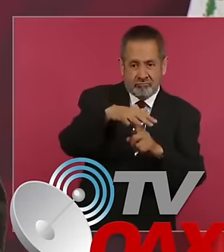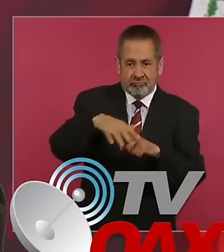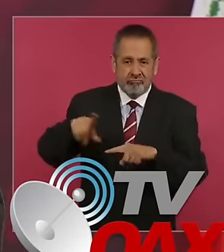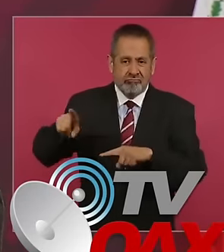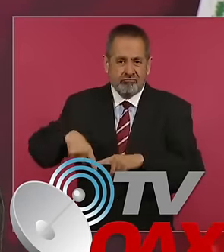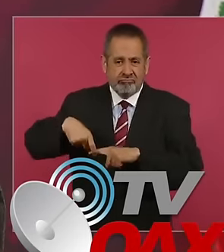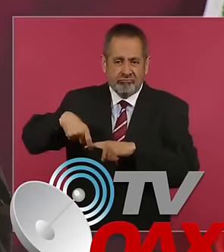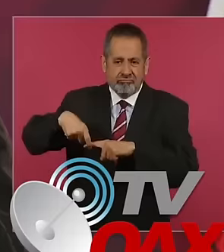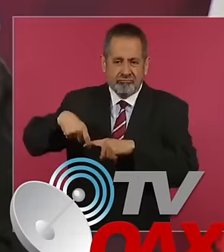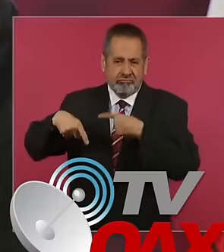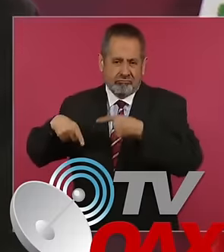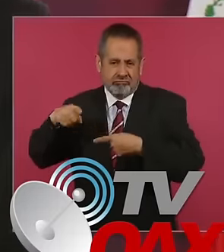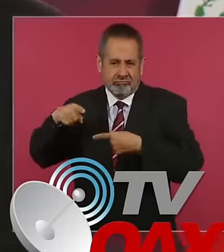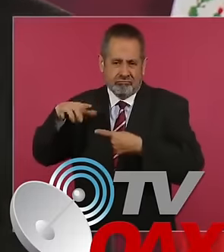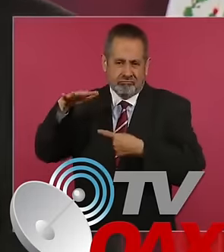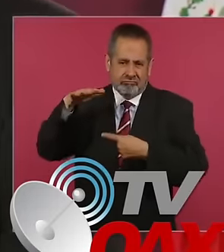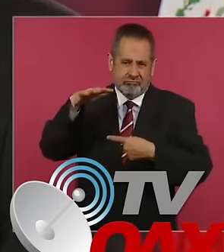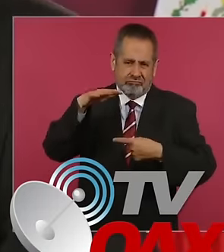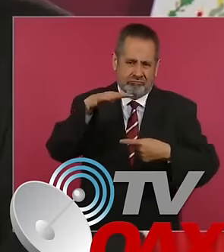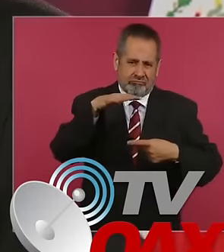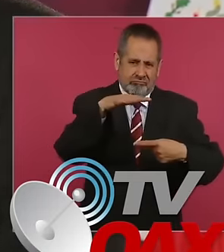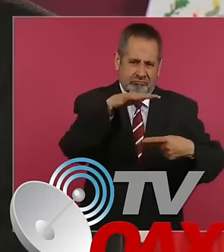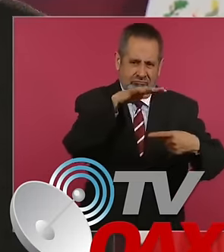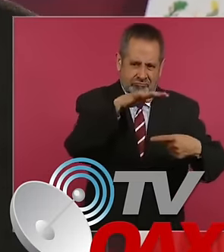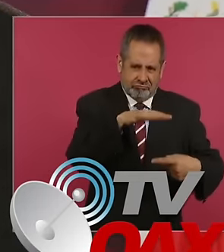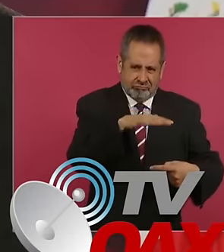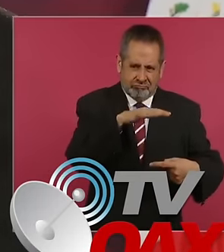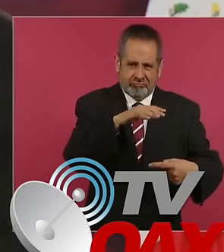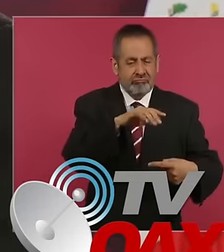levantar las torres